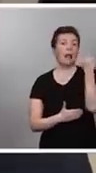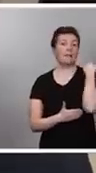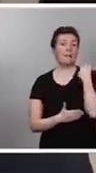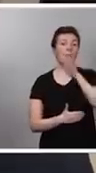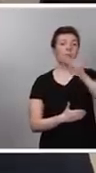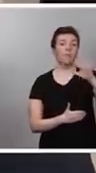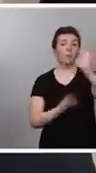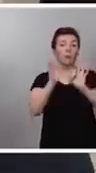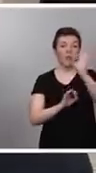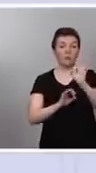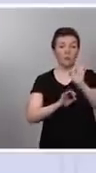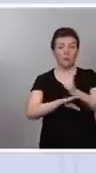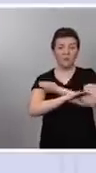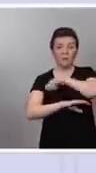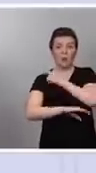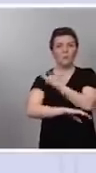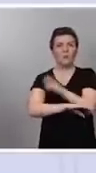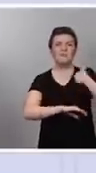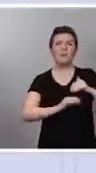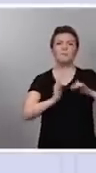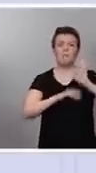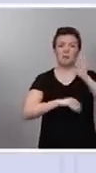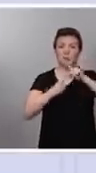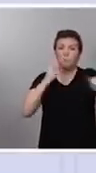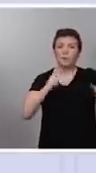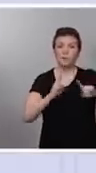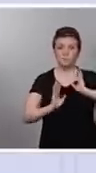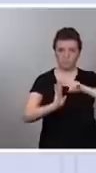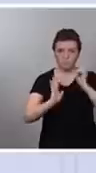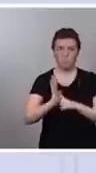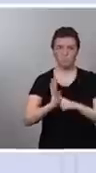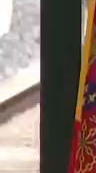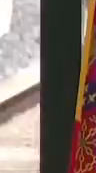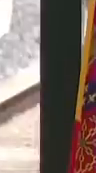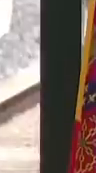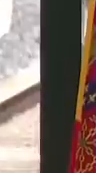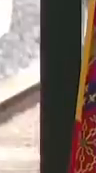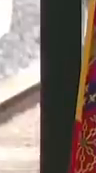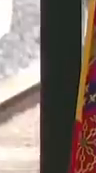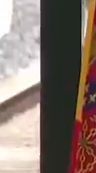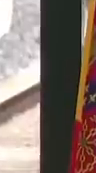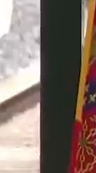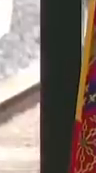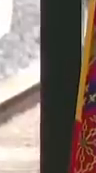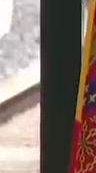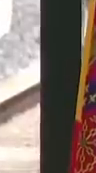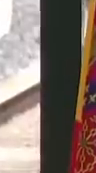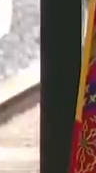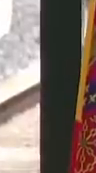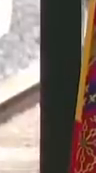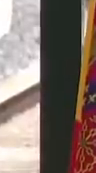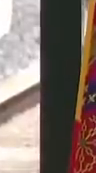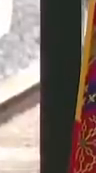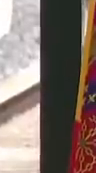parte jurídica la va a tratar muy a fondo, porque claro, el hecho de que